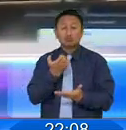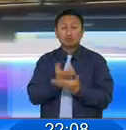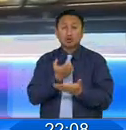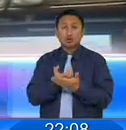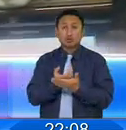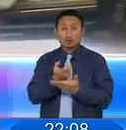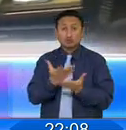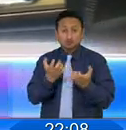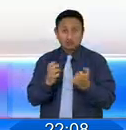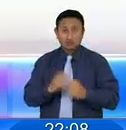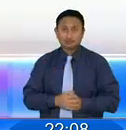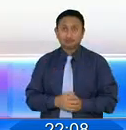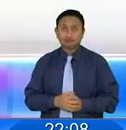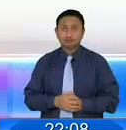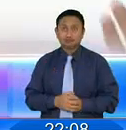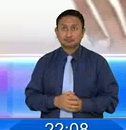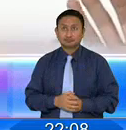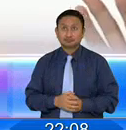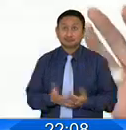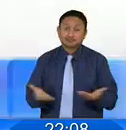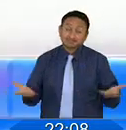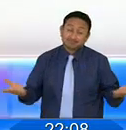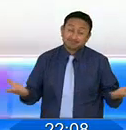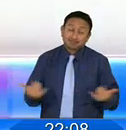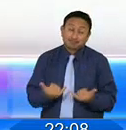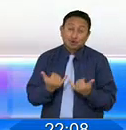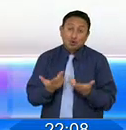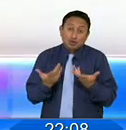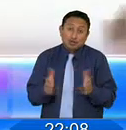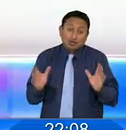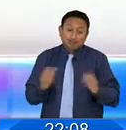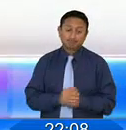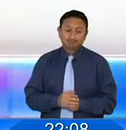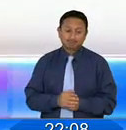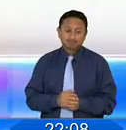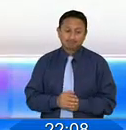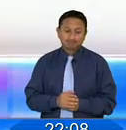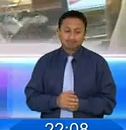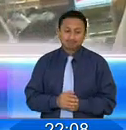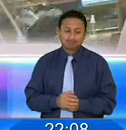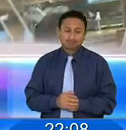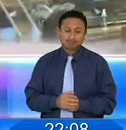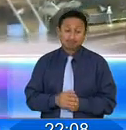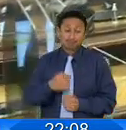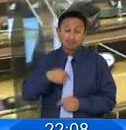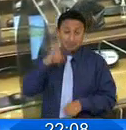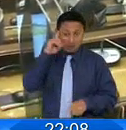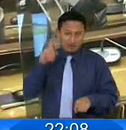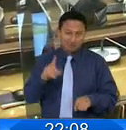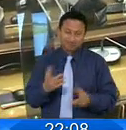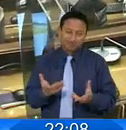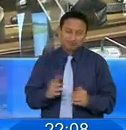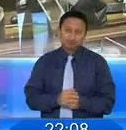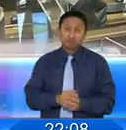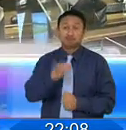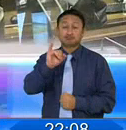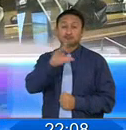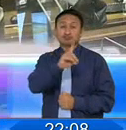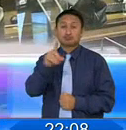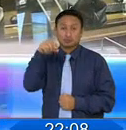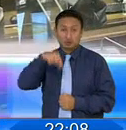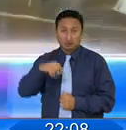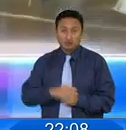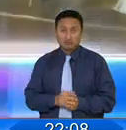tanto anhelaba. Finalmente hoy se concretaron, no todo el mundo está a gusto. La izquierda democrática, sin querer ver